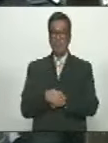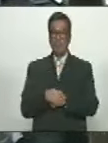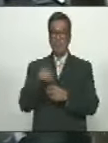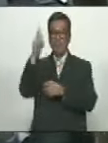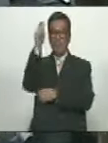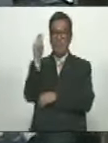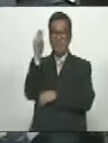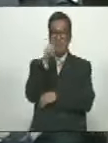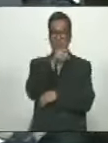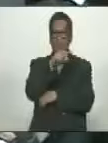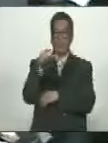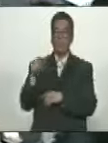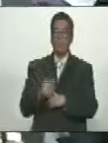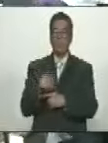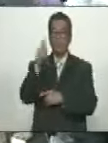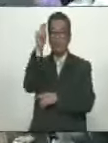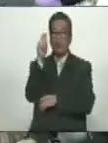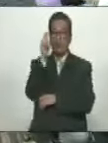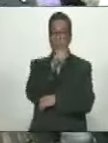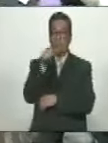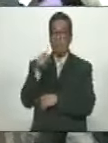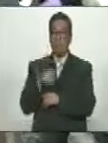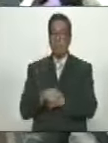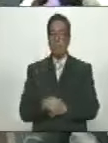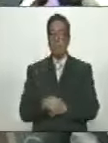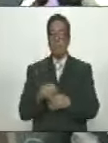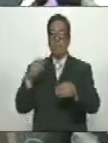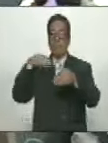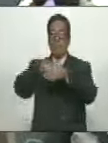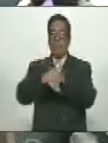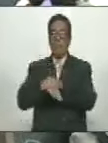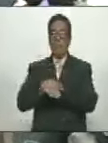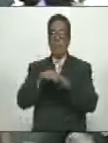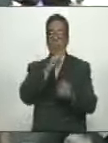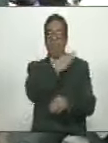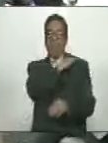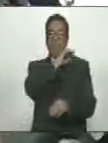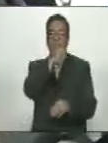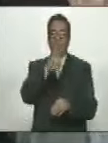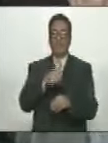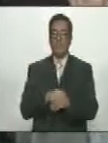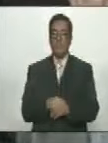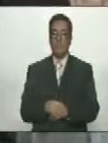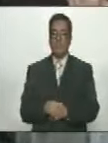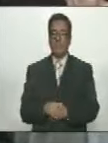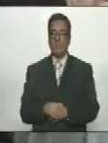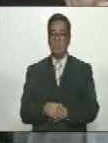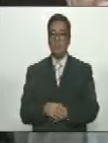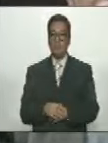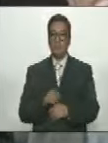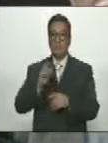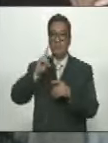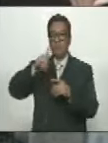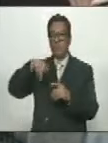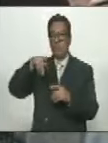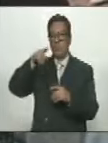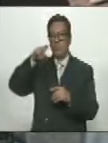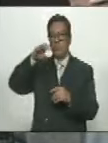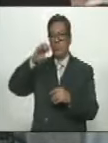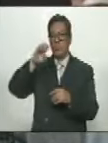Diputada Diputado Integrante De la Junta Directiva Pedro Infante